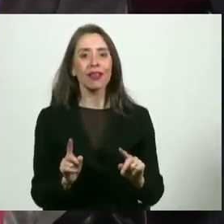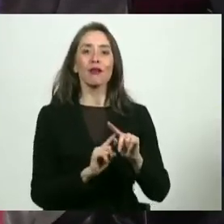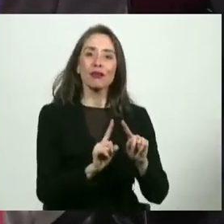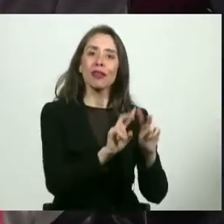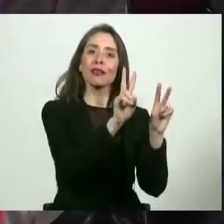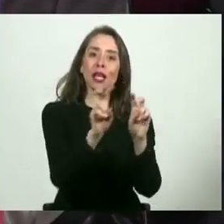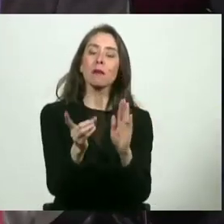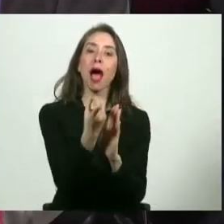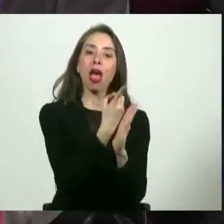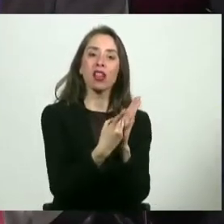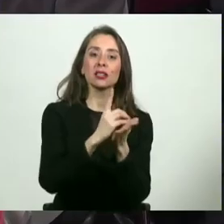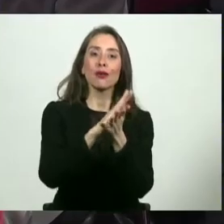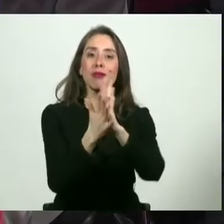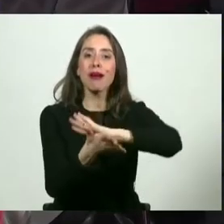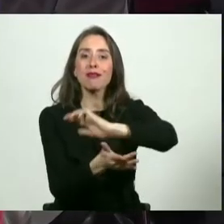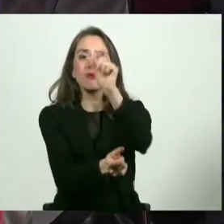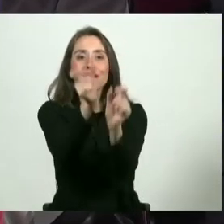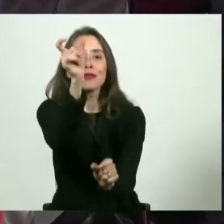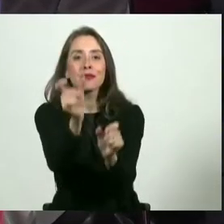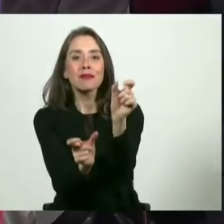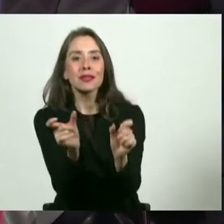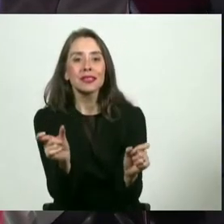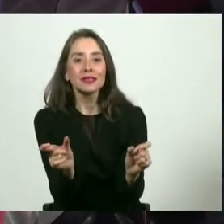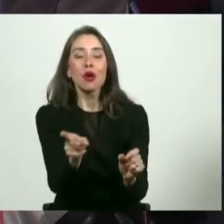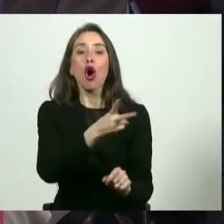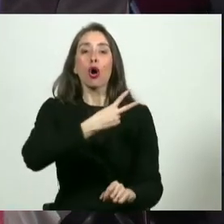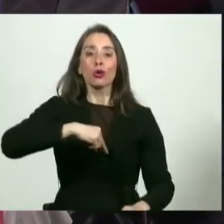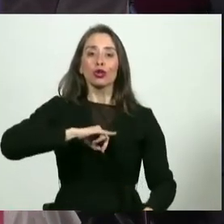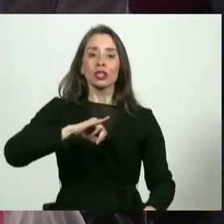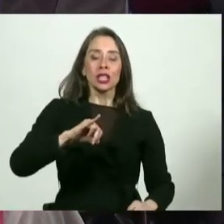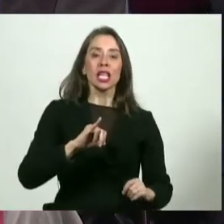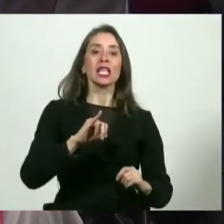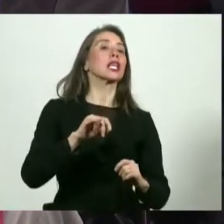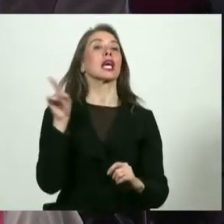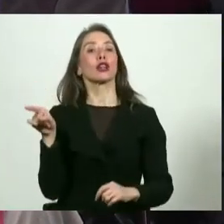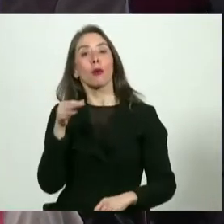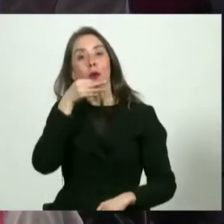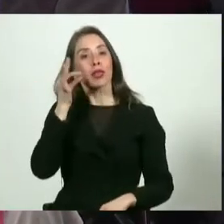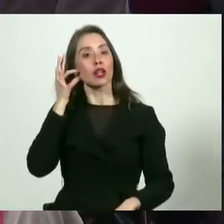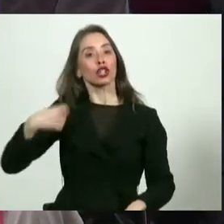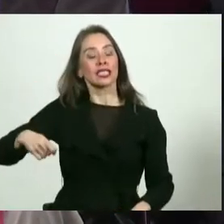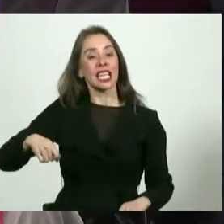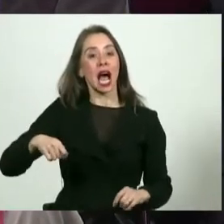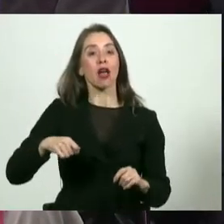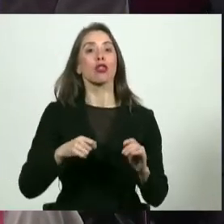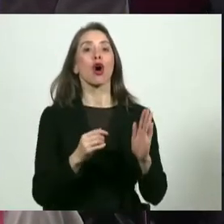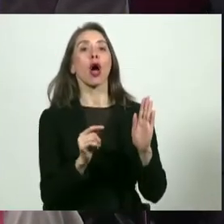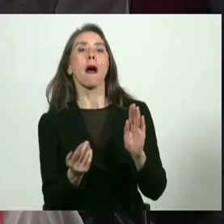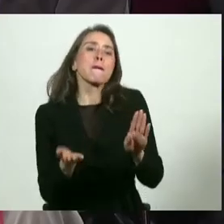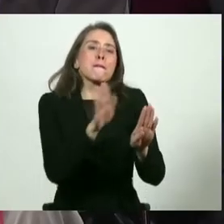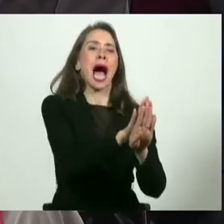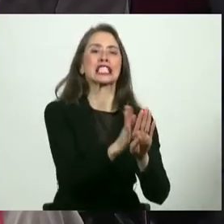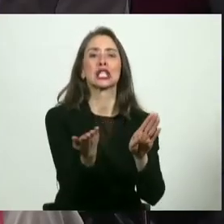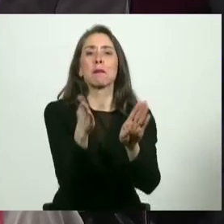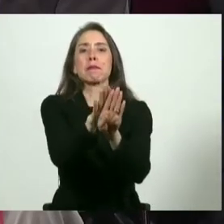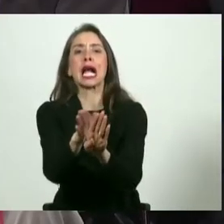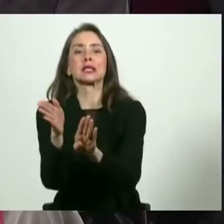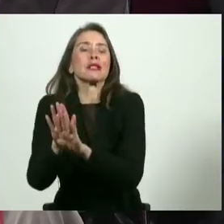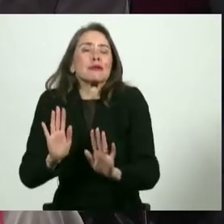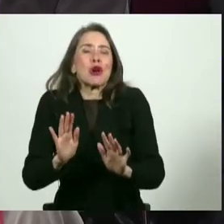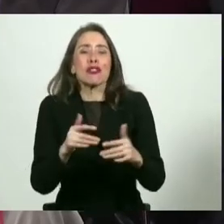cosas, diseño universal. Entonces, nosotros seguimos adecuando, como dijo aquí la senadora, seguimos con los parches, seguimos tratando